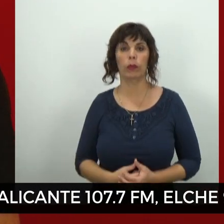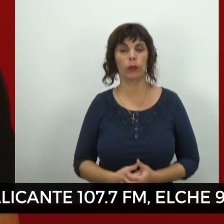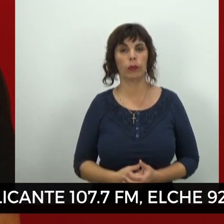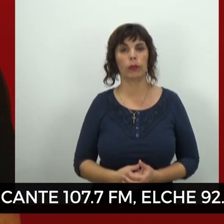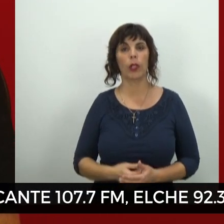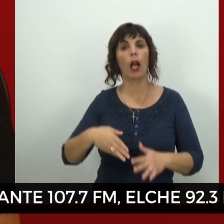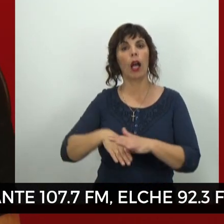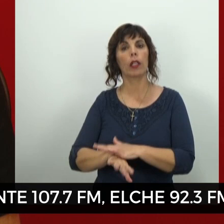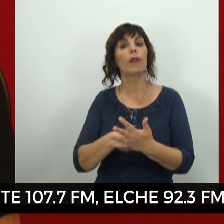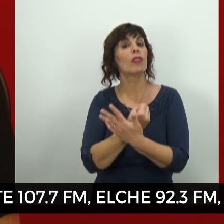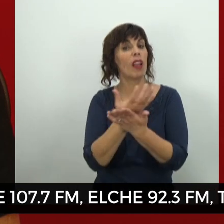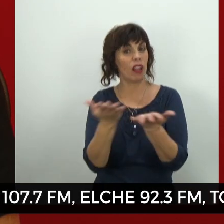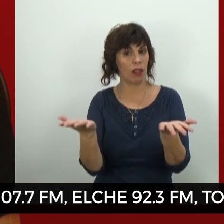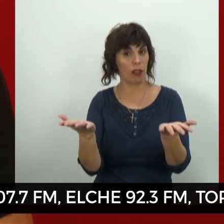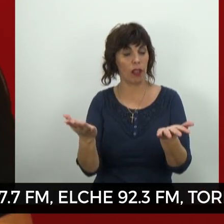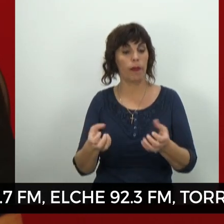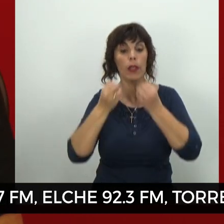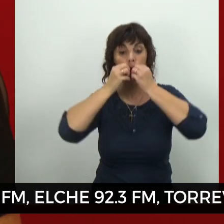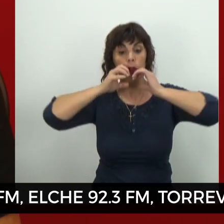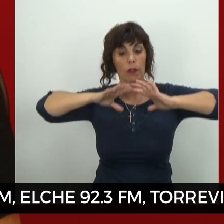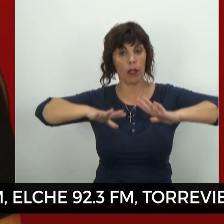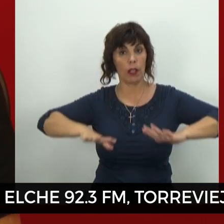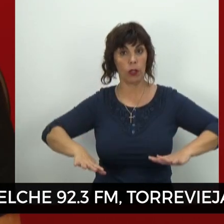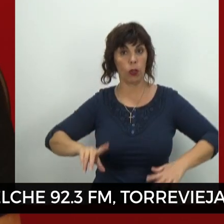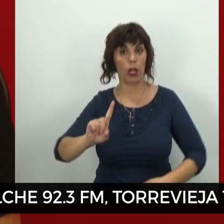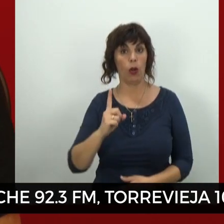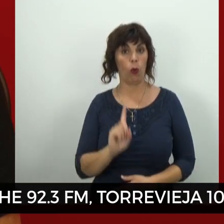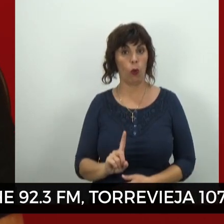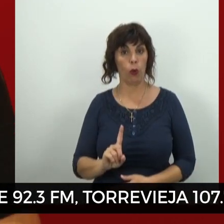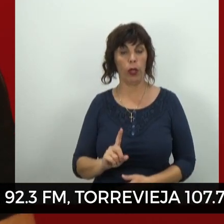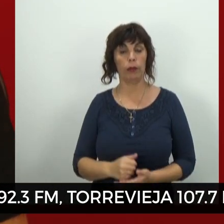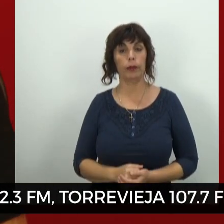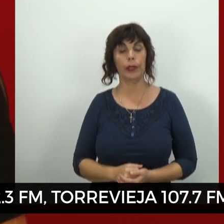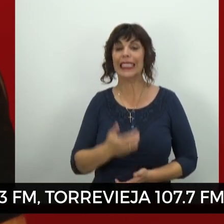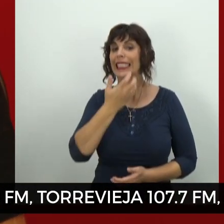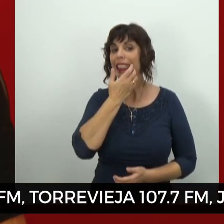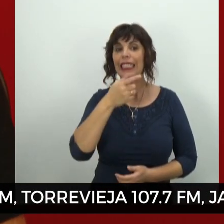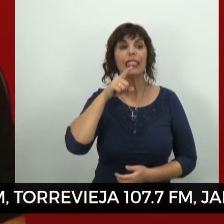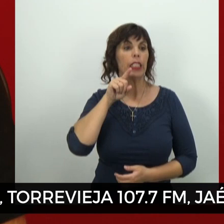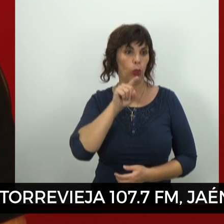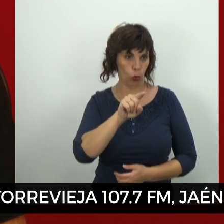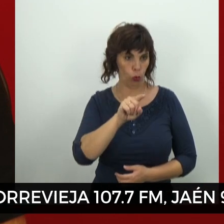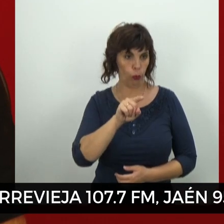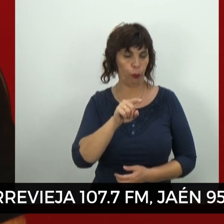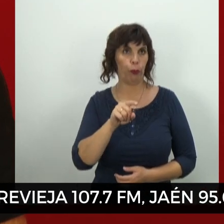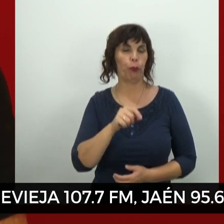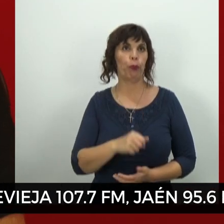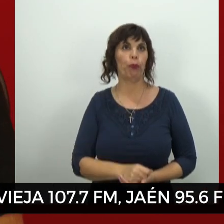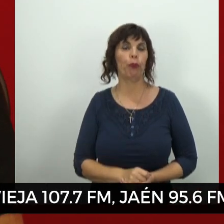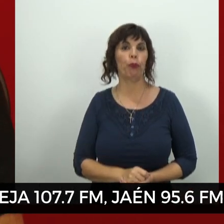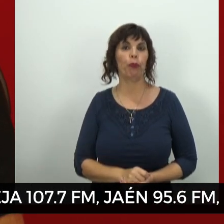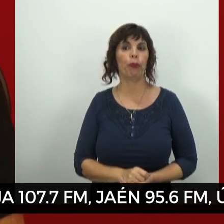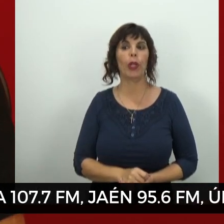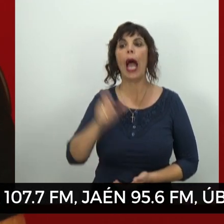Y en una de sus parábolas, porque Jesucristo, si tú hoy le preguntas, incluso